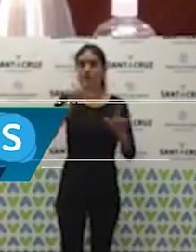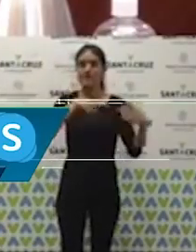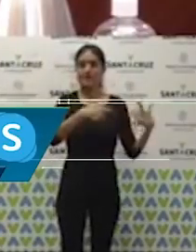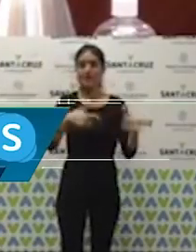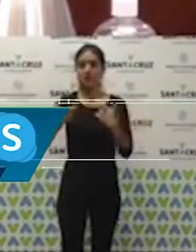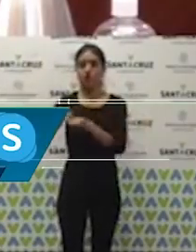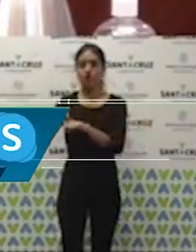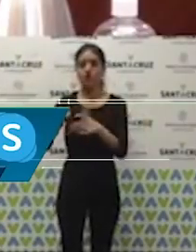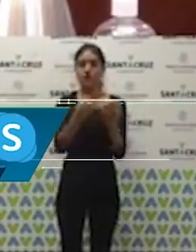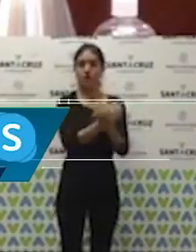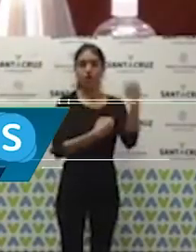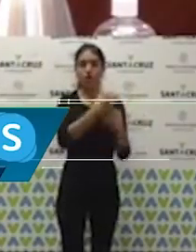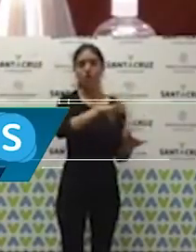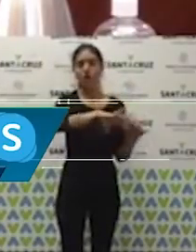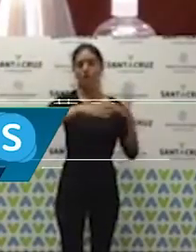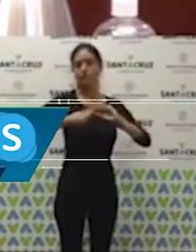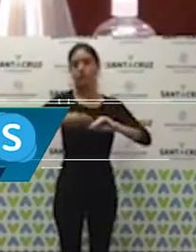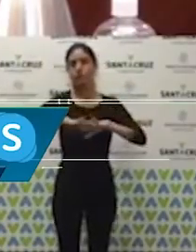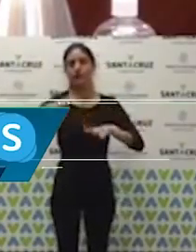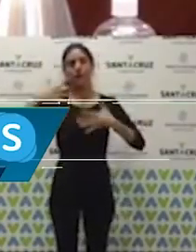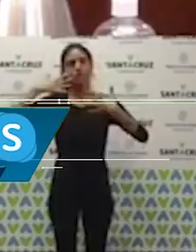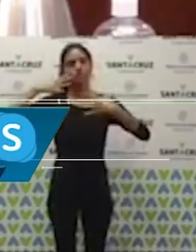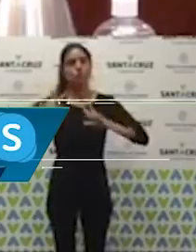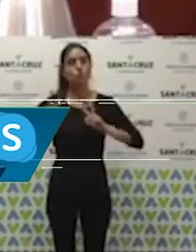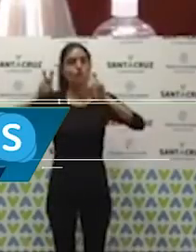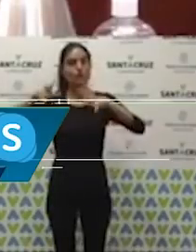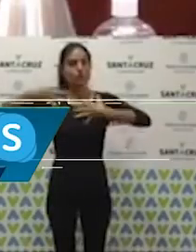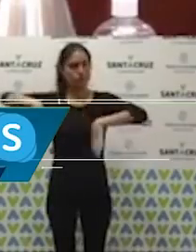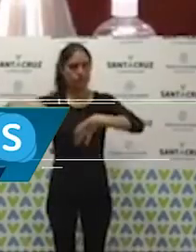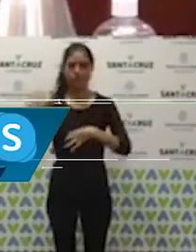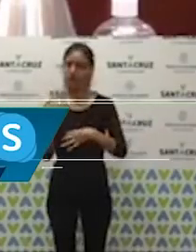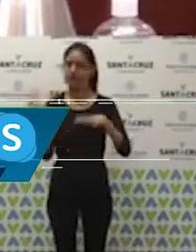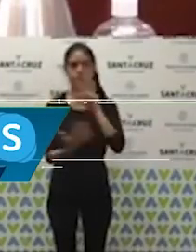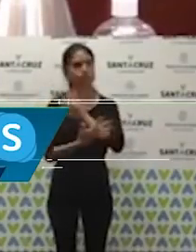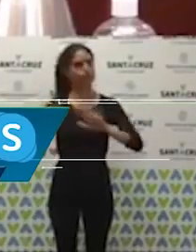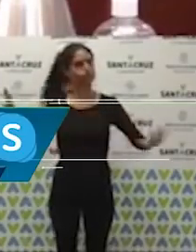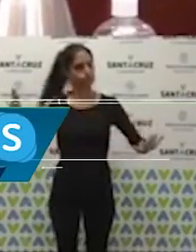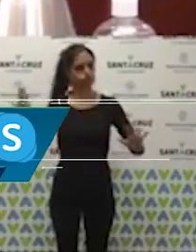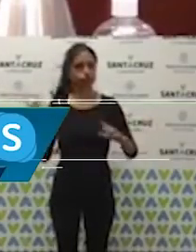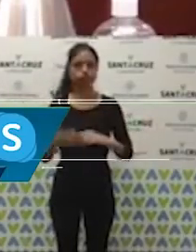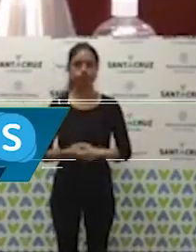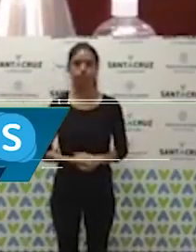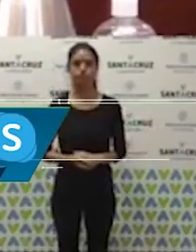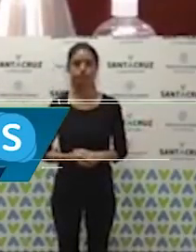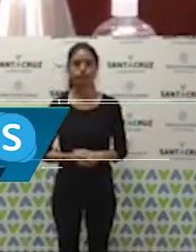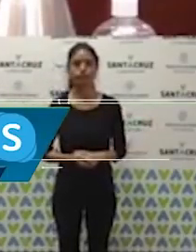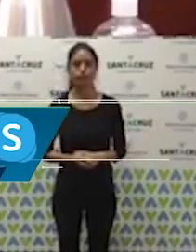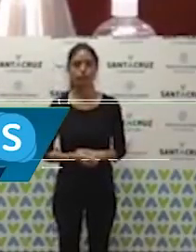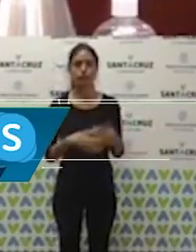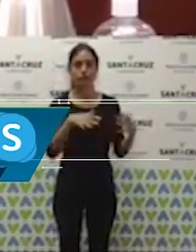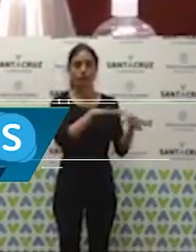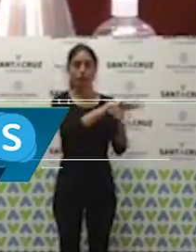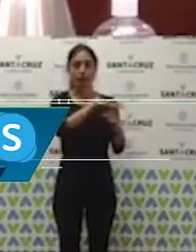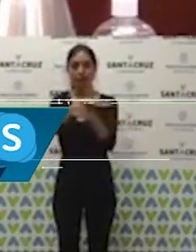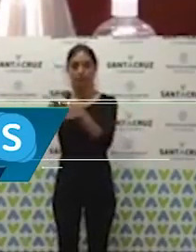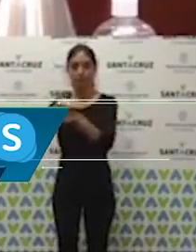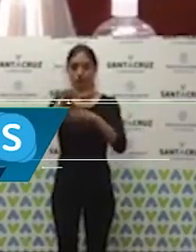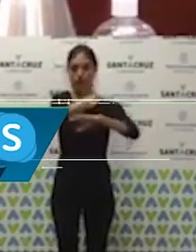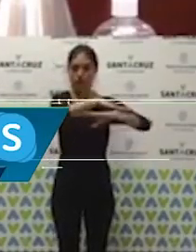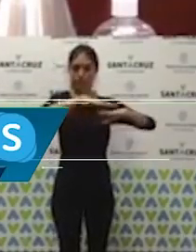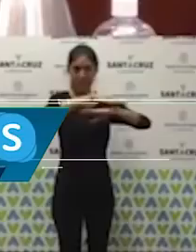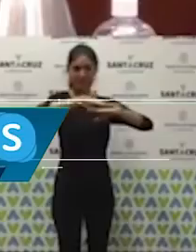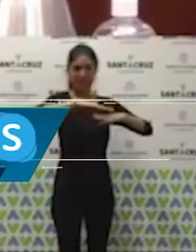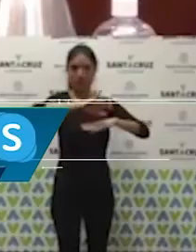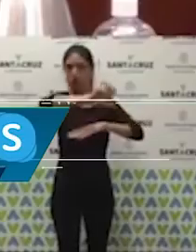Lazcano, arquitecto, ¿no? Con orígenes en Santander. Estos dos concejales estaban bajo las órdenes de Teresa Verástegui